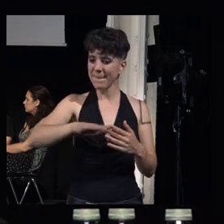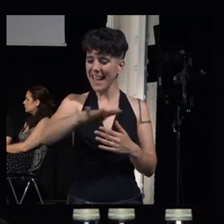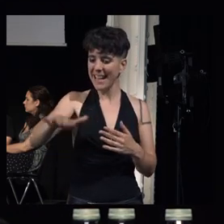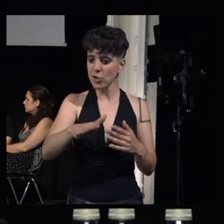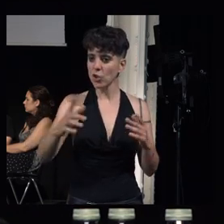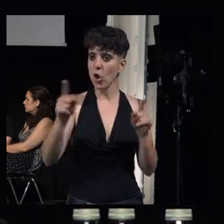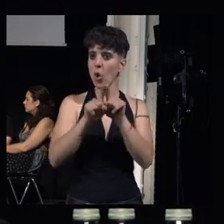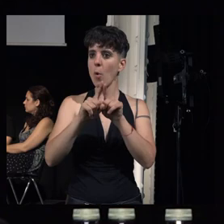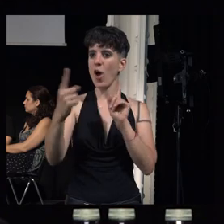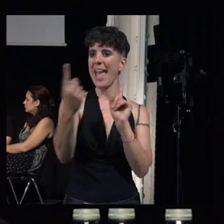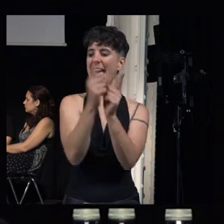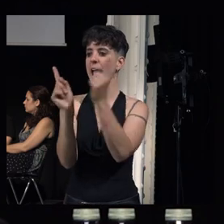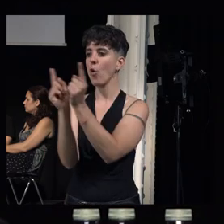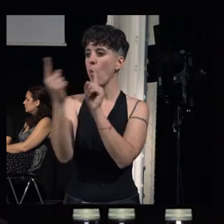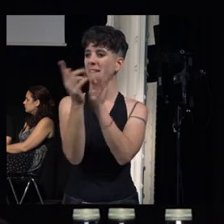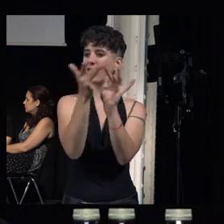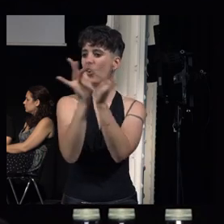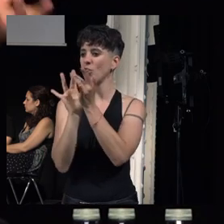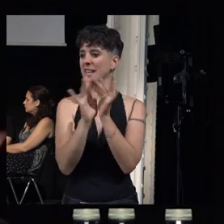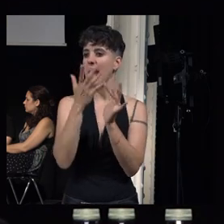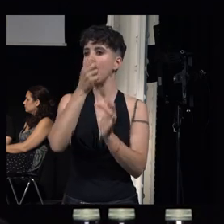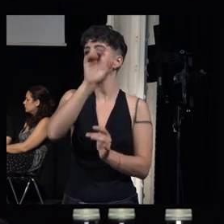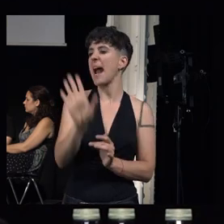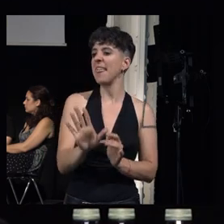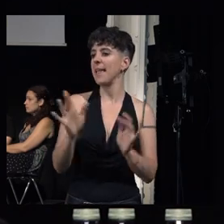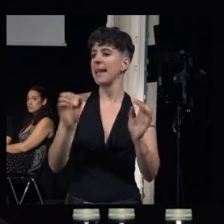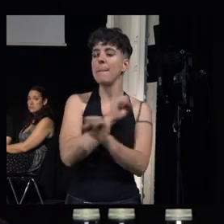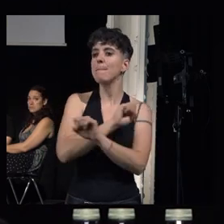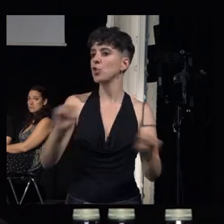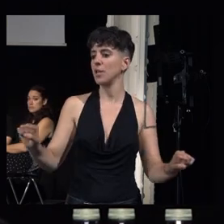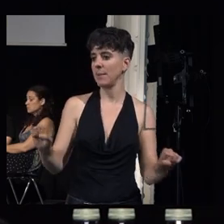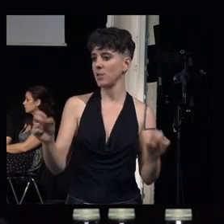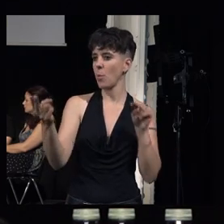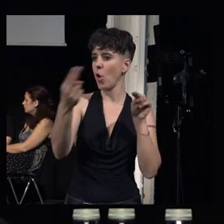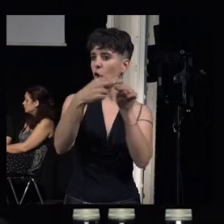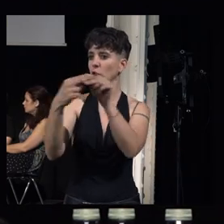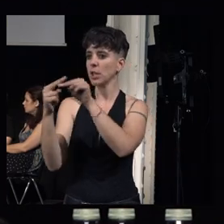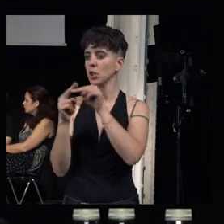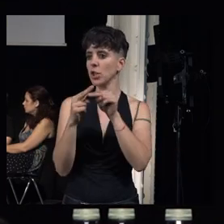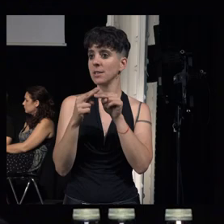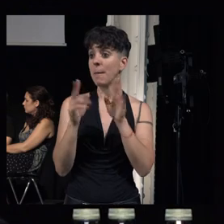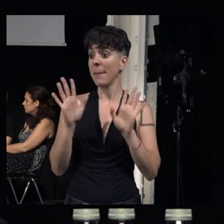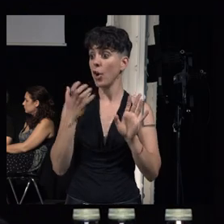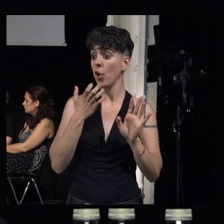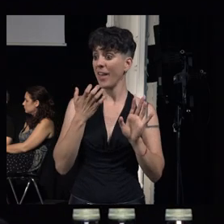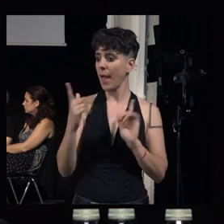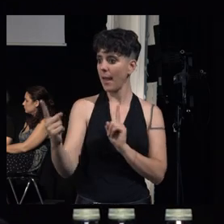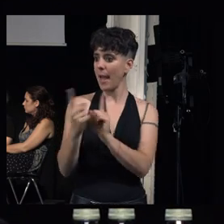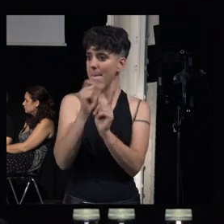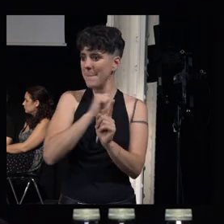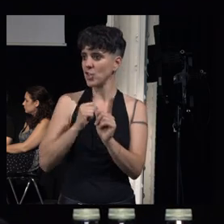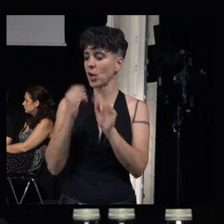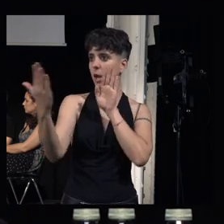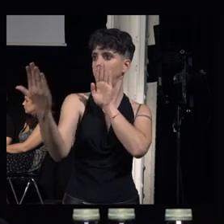esos encuentros que parecen imposibles, no sé cómo lo han llamado, esas conexiones imposibles, ¿no? Que a veces en el encuentro personal con la gente con la que sí nos